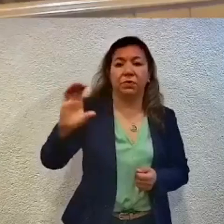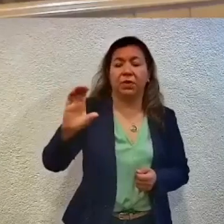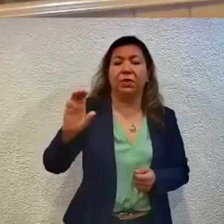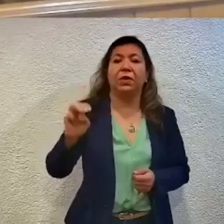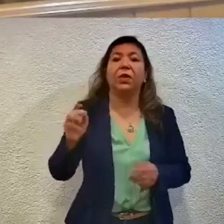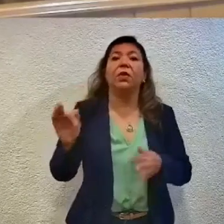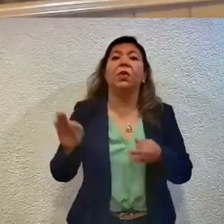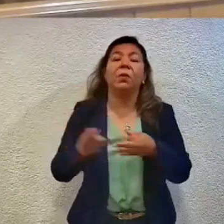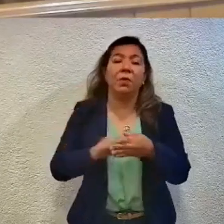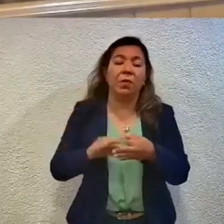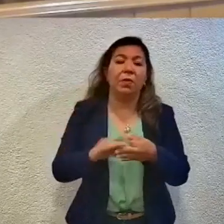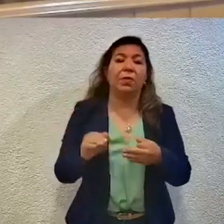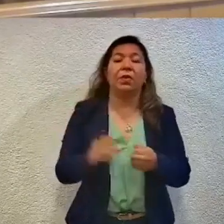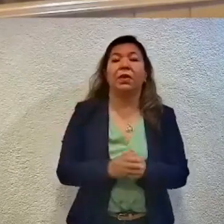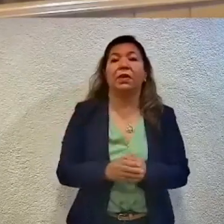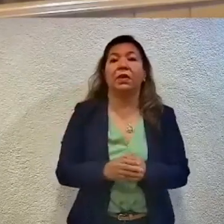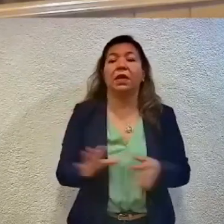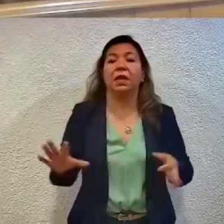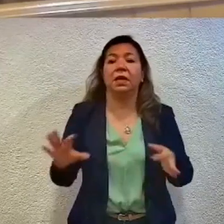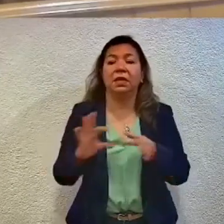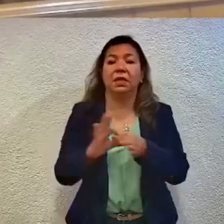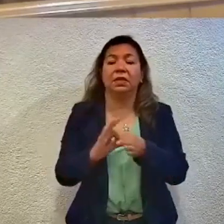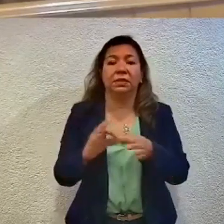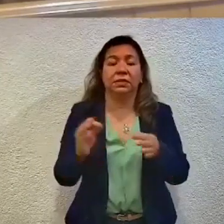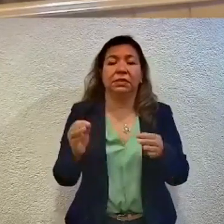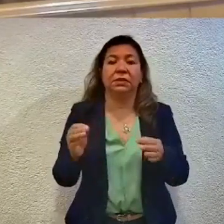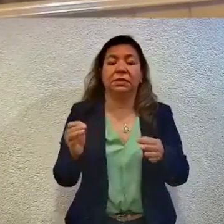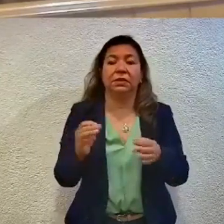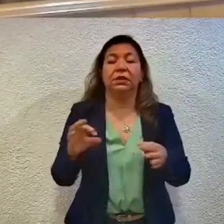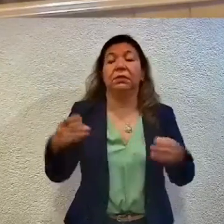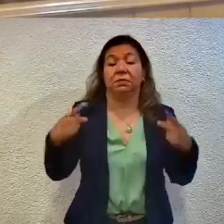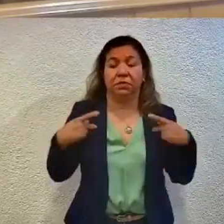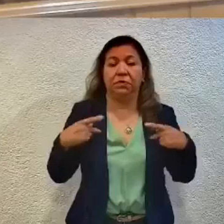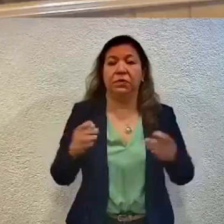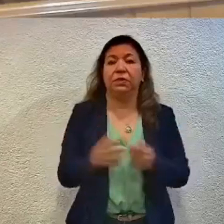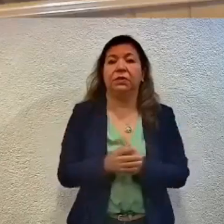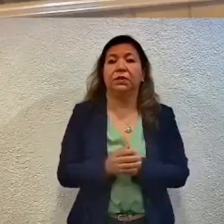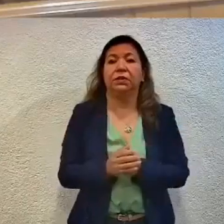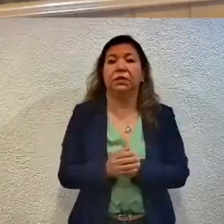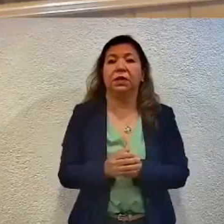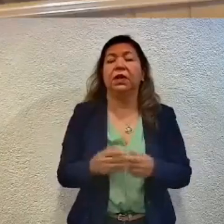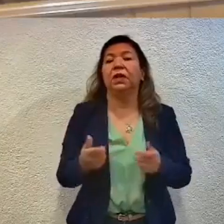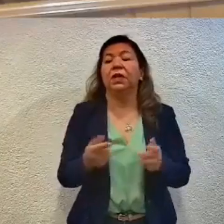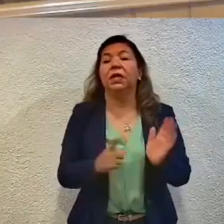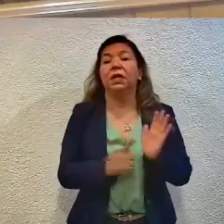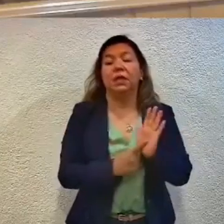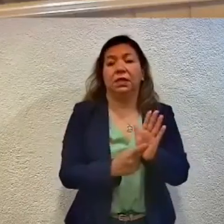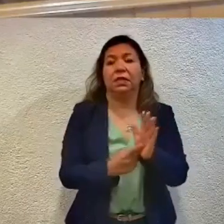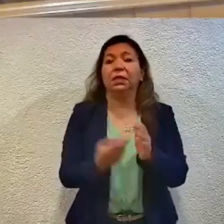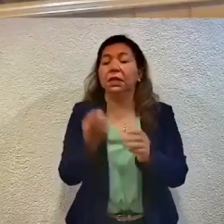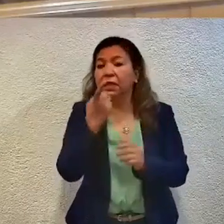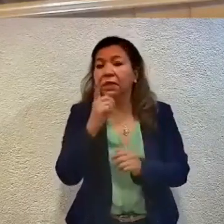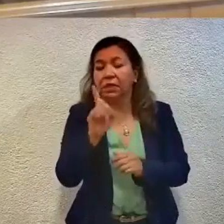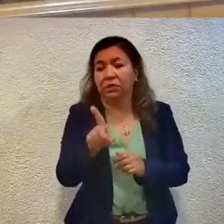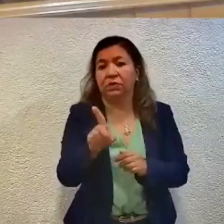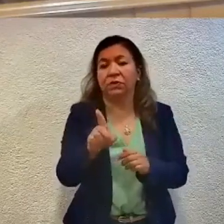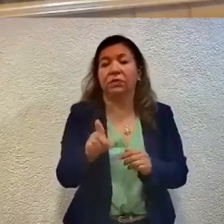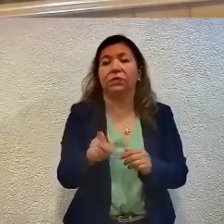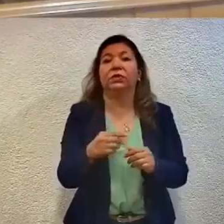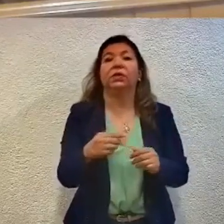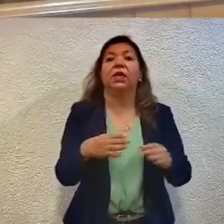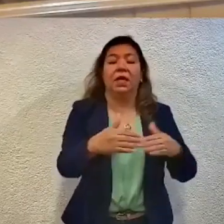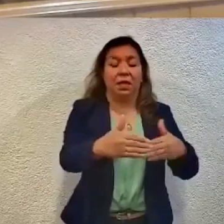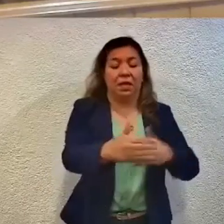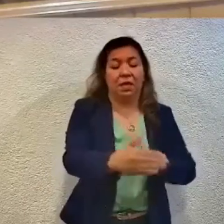y Alianza Ciudadana respectivamente. Ambos juicios en contra de los resultados consignados en el acta de cómputo